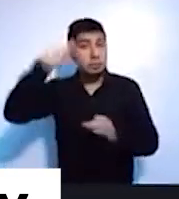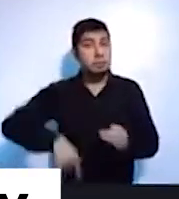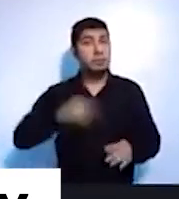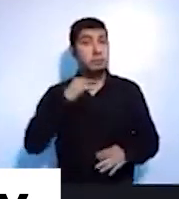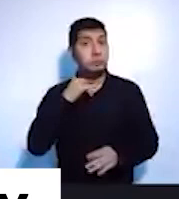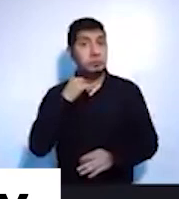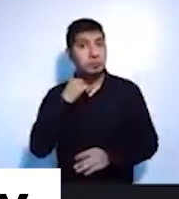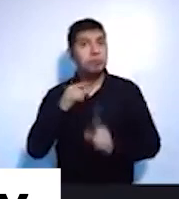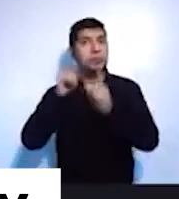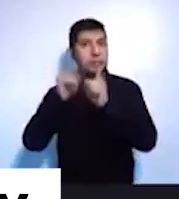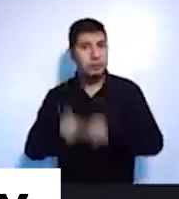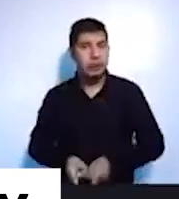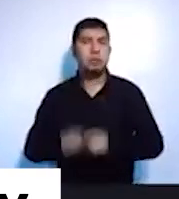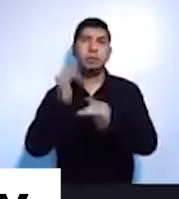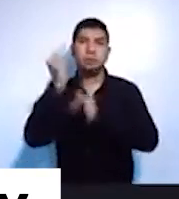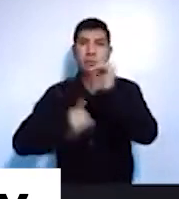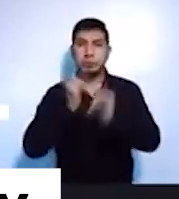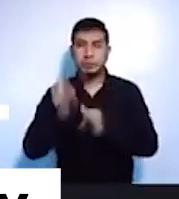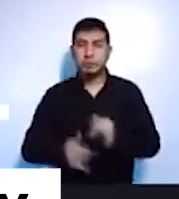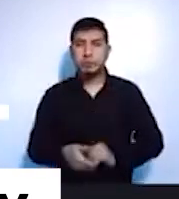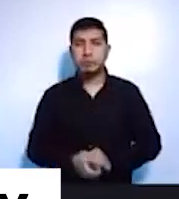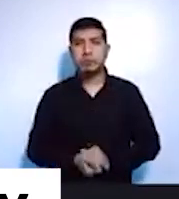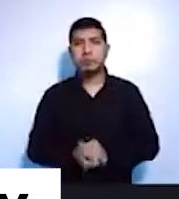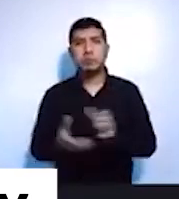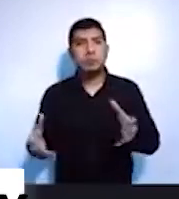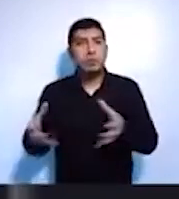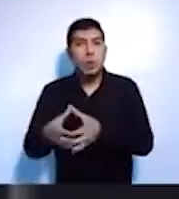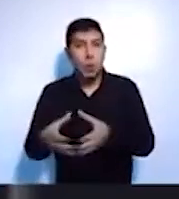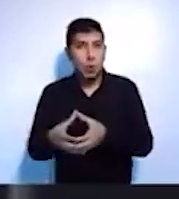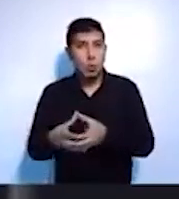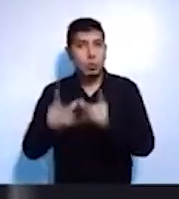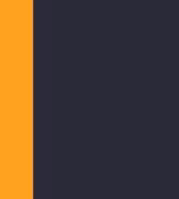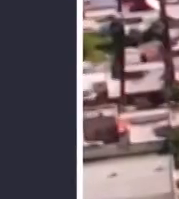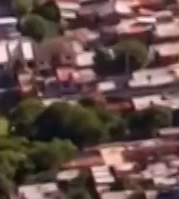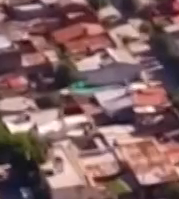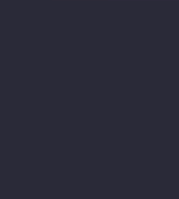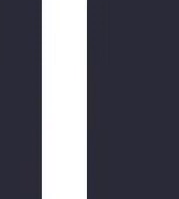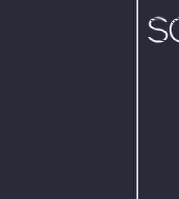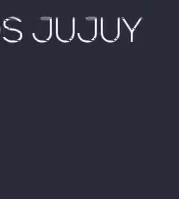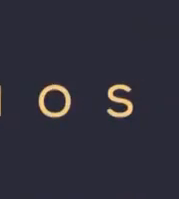reportamos habitualmente dentro del grupo de las personas con COVID.